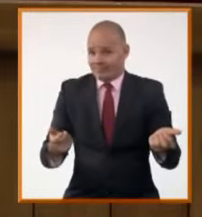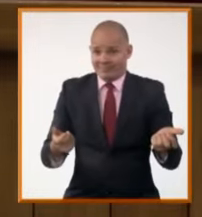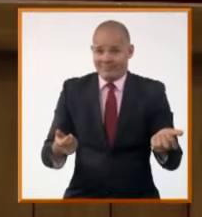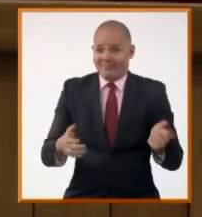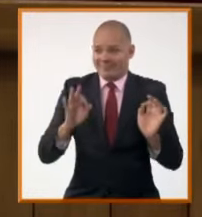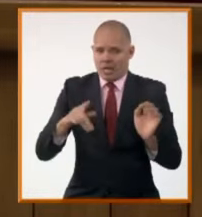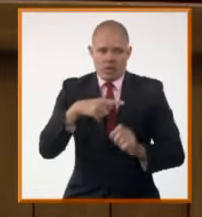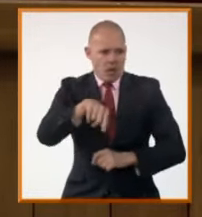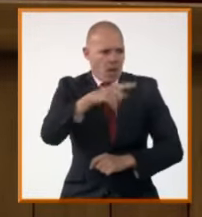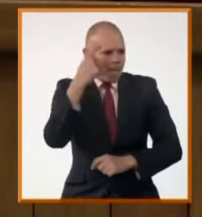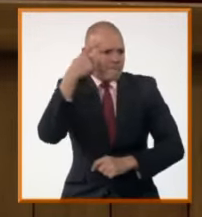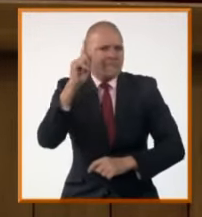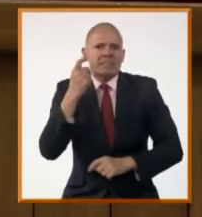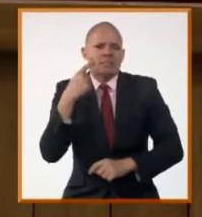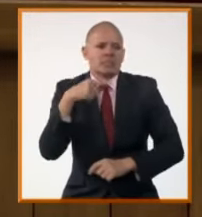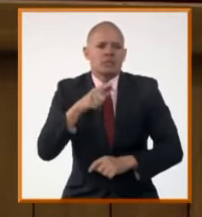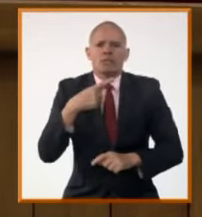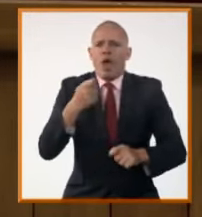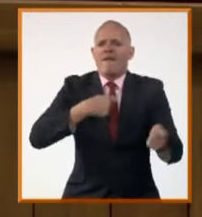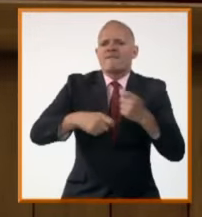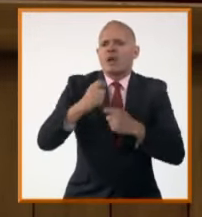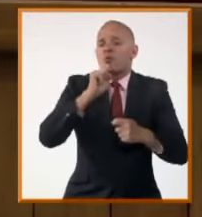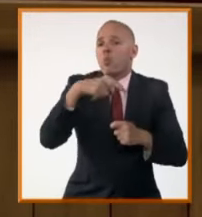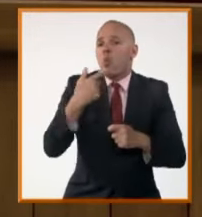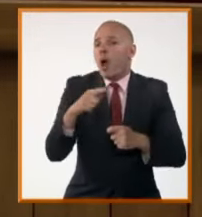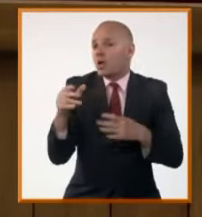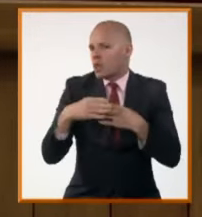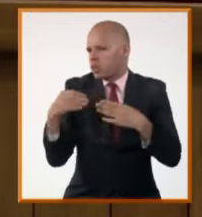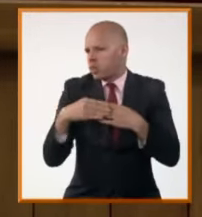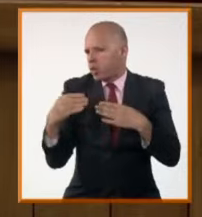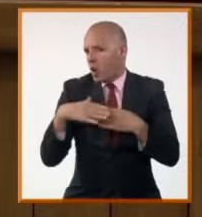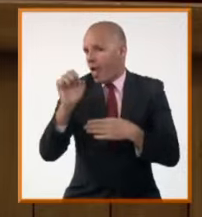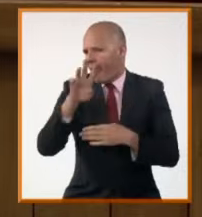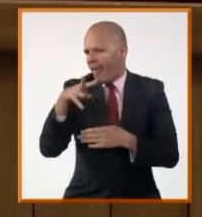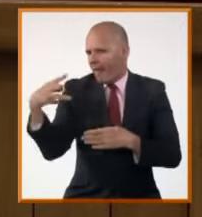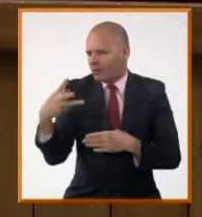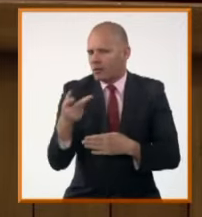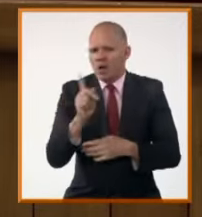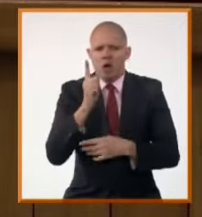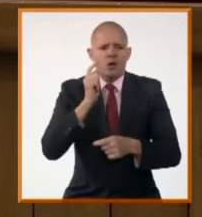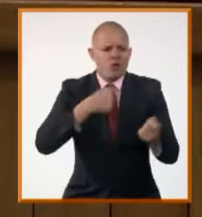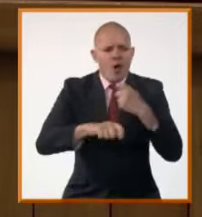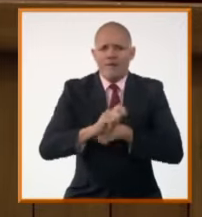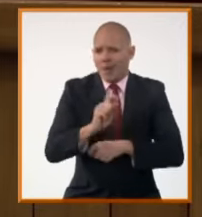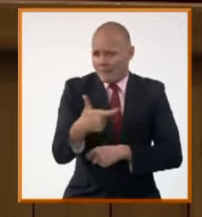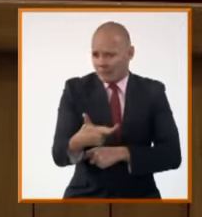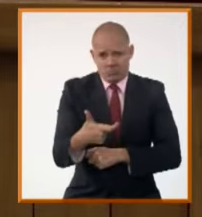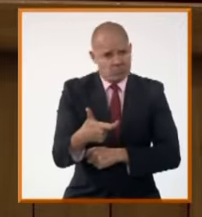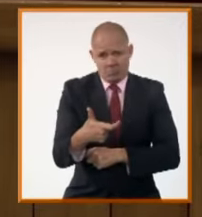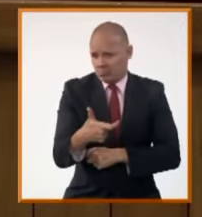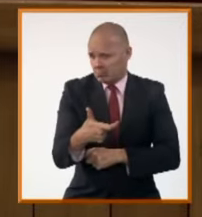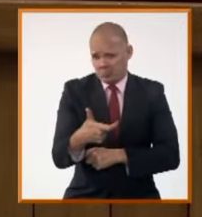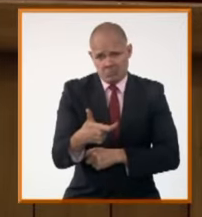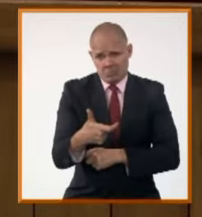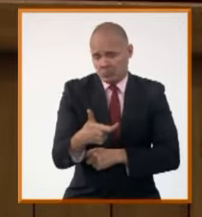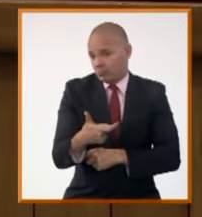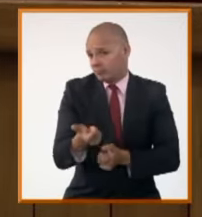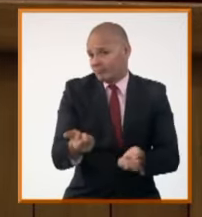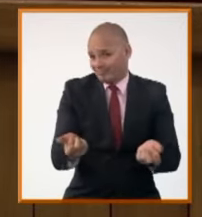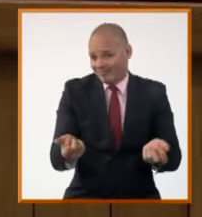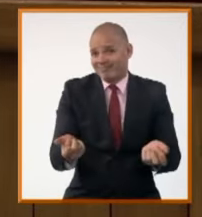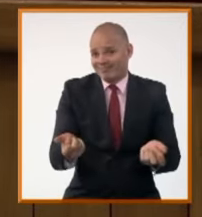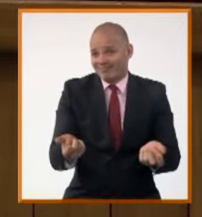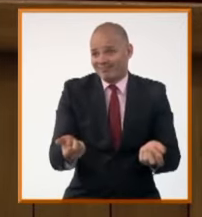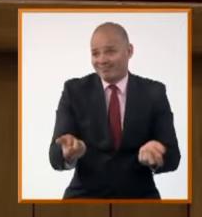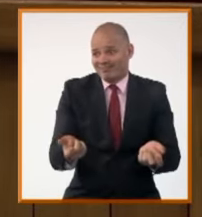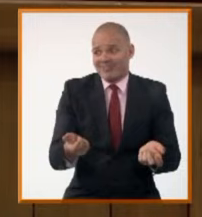vendiendo en divisas lo que debía venderse en moneda nacional, vendiendo por comercio electrónico lo que debía venderse